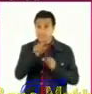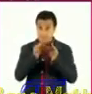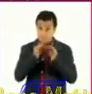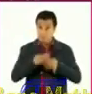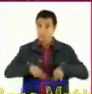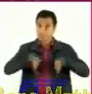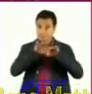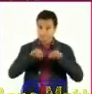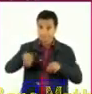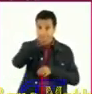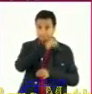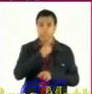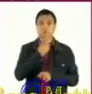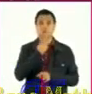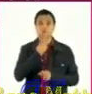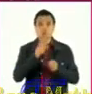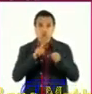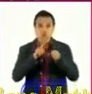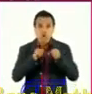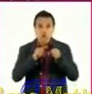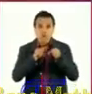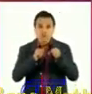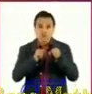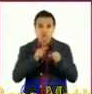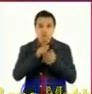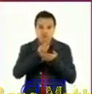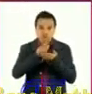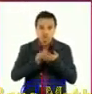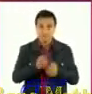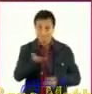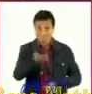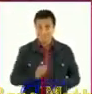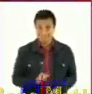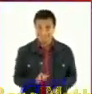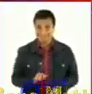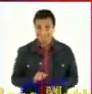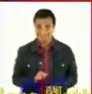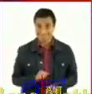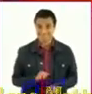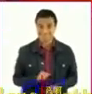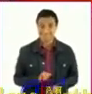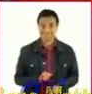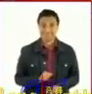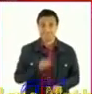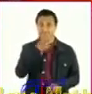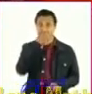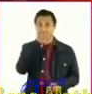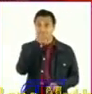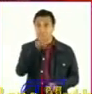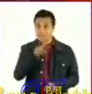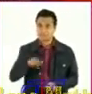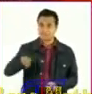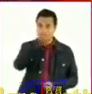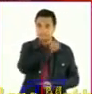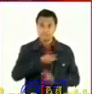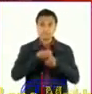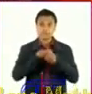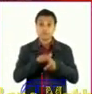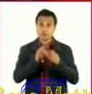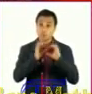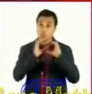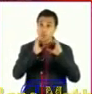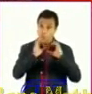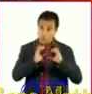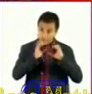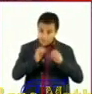tuvieran colores para ir usándolos en su plan de trabajo. También los invitamos a no bajar la guardia. Sigámonos